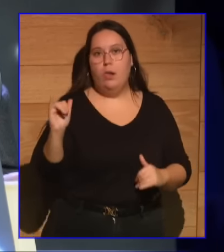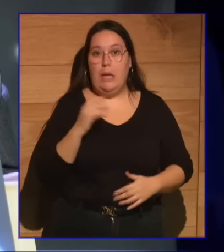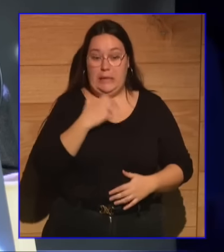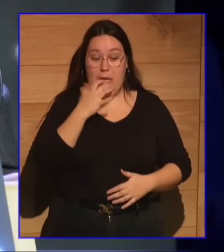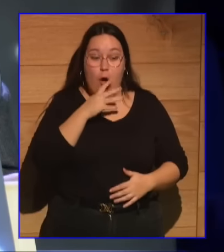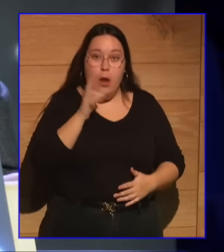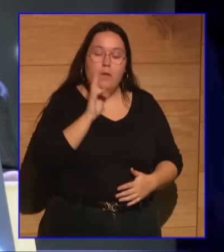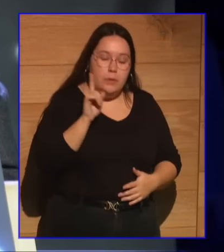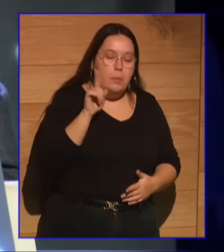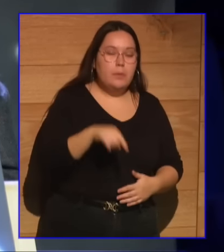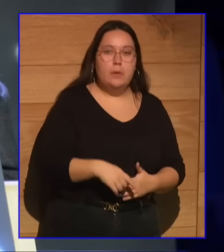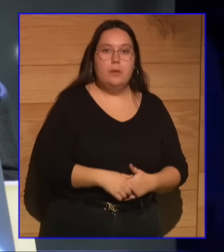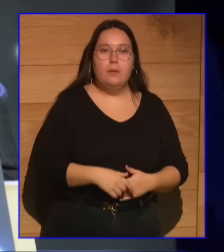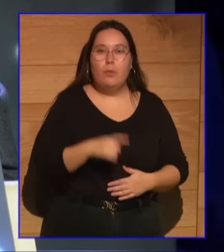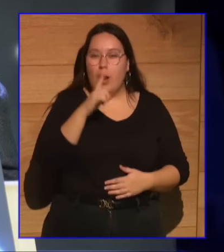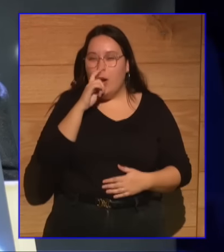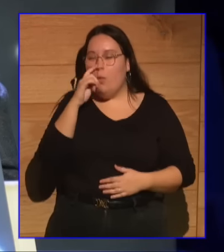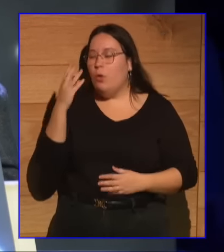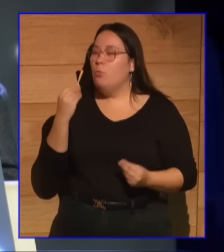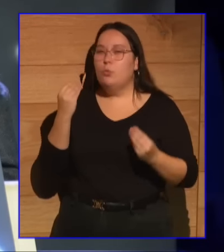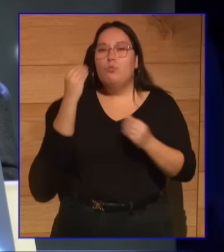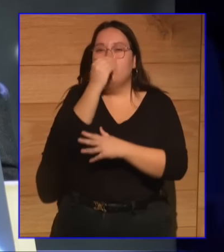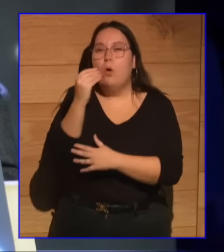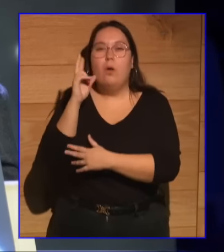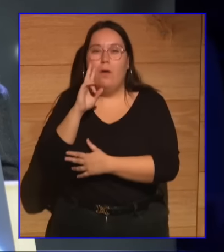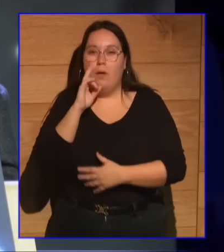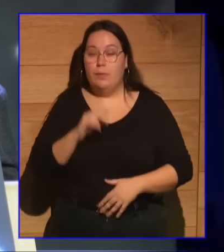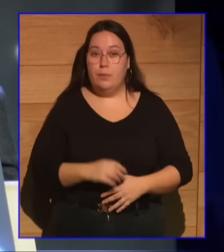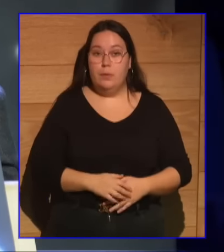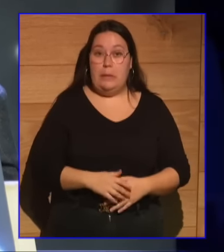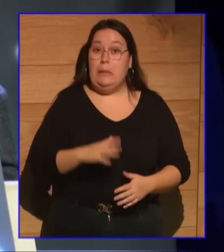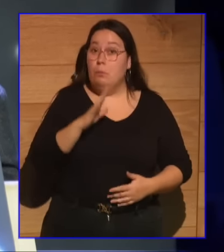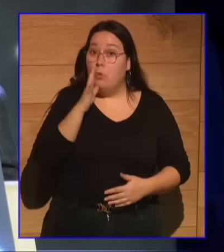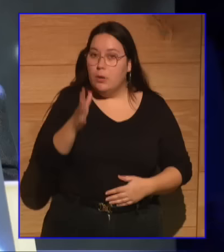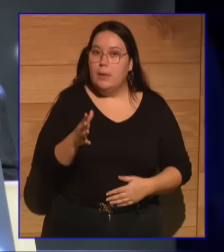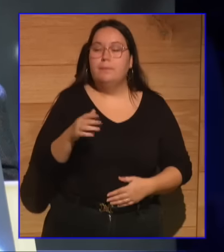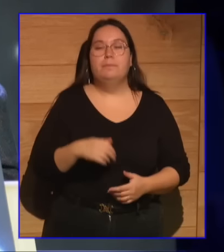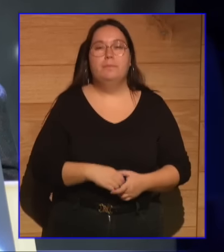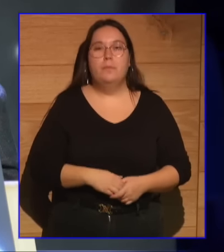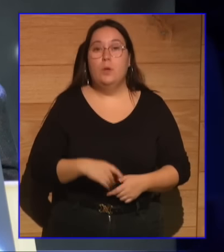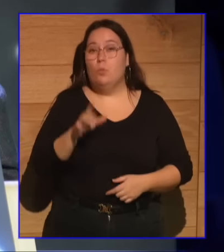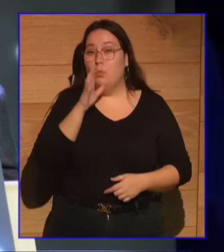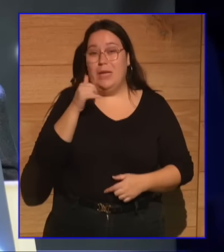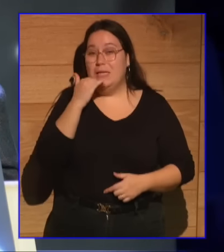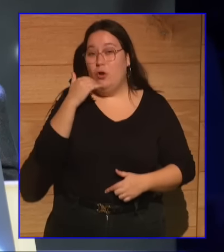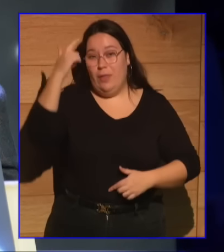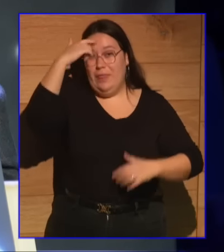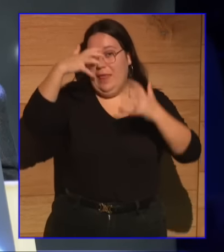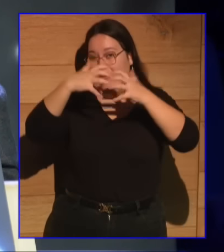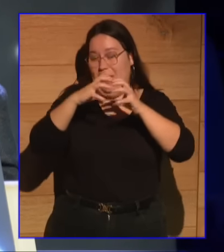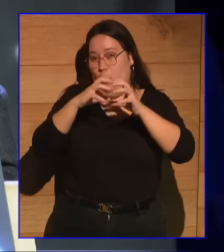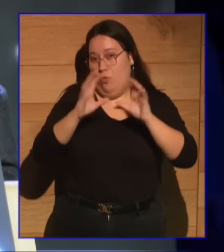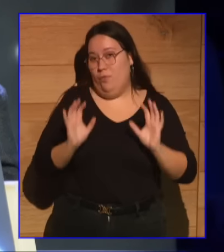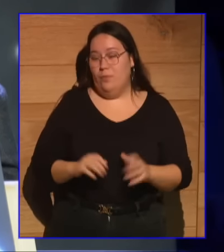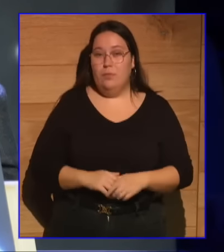en el recuerdo, da la impresión de que uno ha visto mucho. Y eso tiene que ver con que gran parte de esto sucede en el cerebro, sucede en la